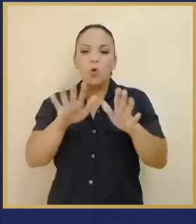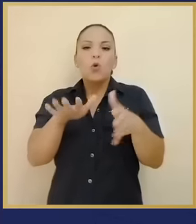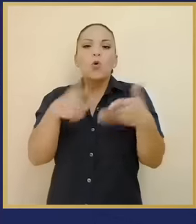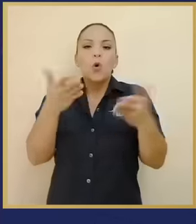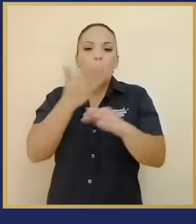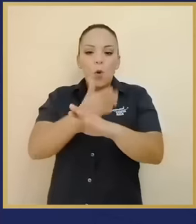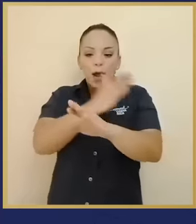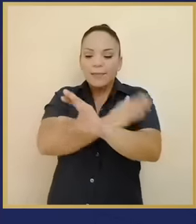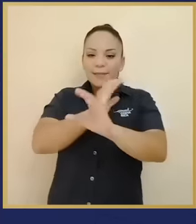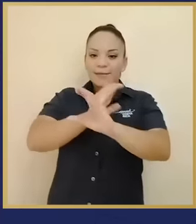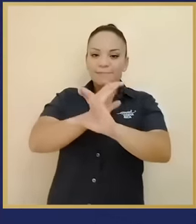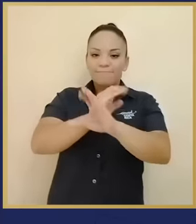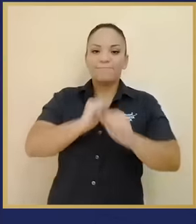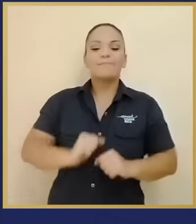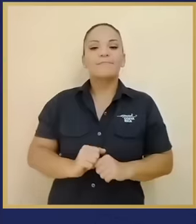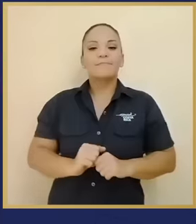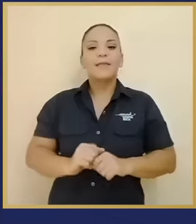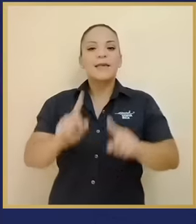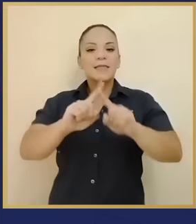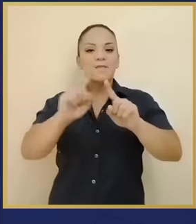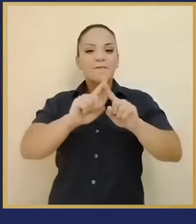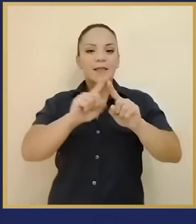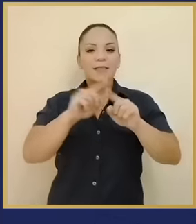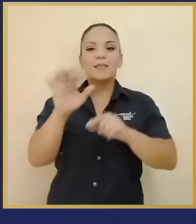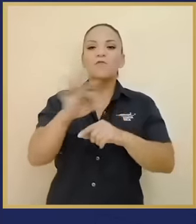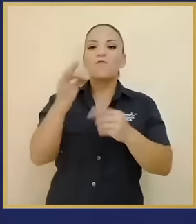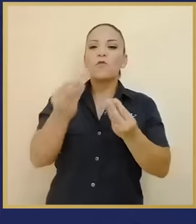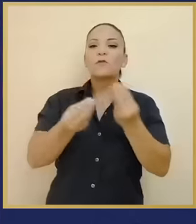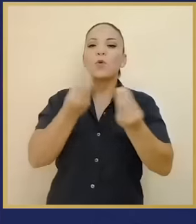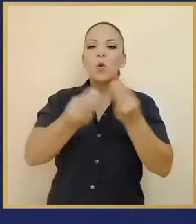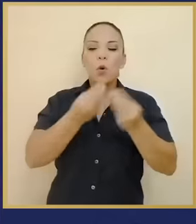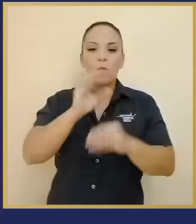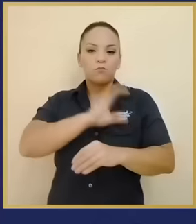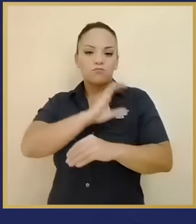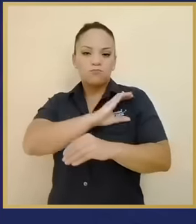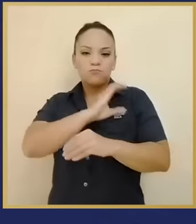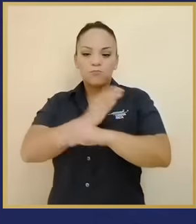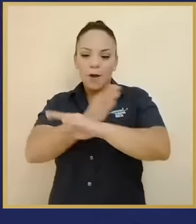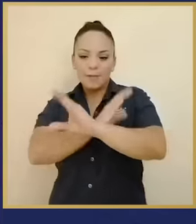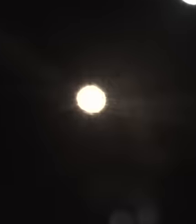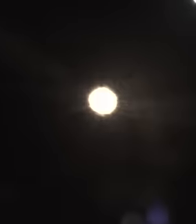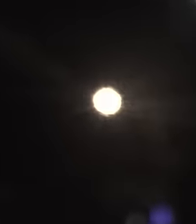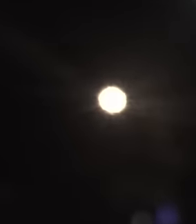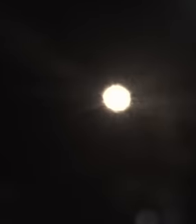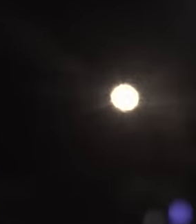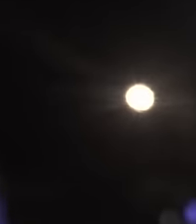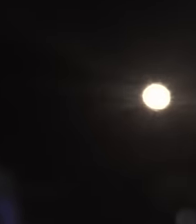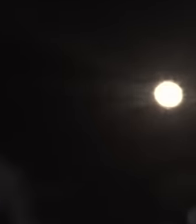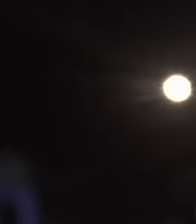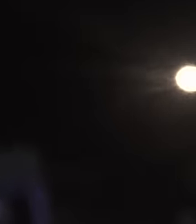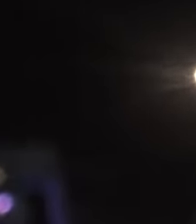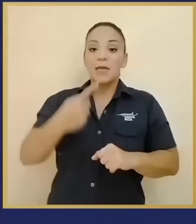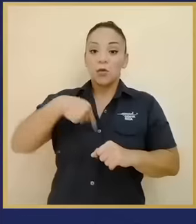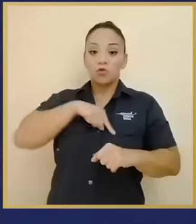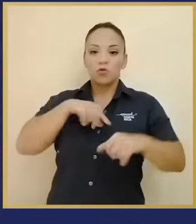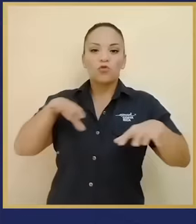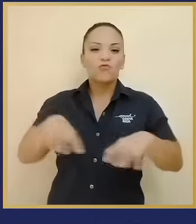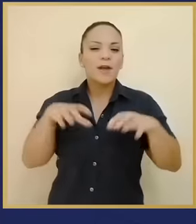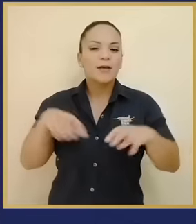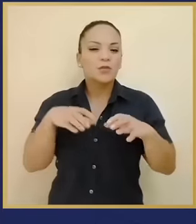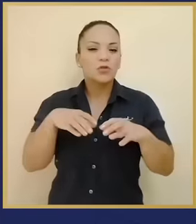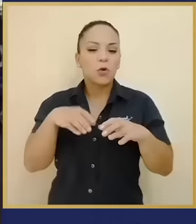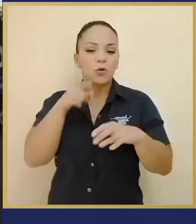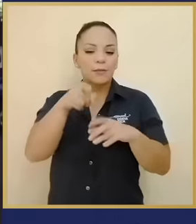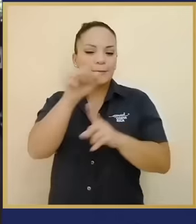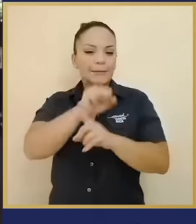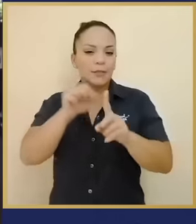la prevención y luego con los mecanismos de proximidad policial en materia preventiva y luego lo que es nuestra reacción